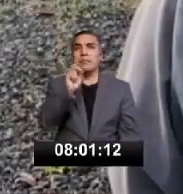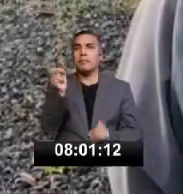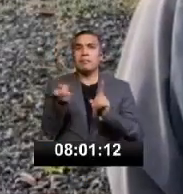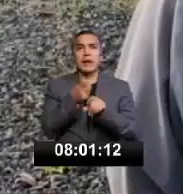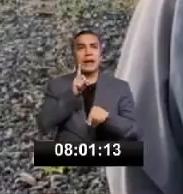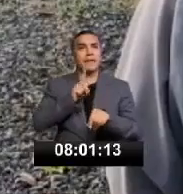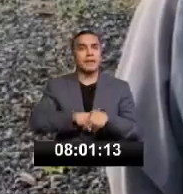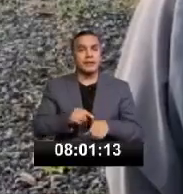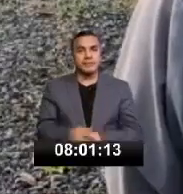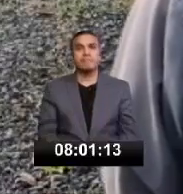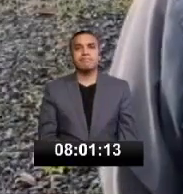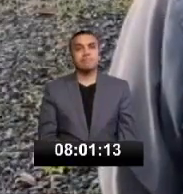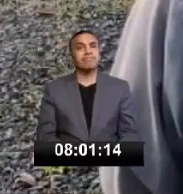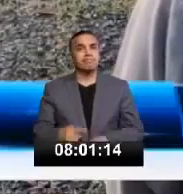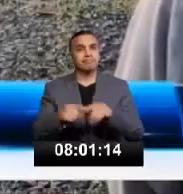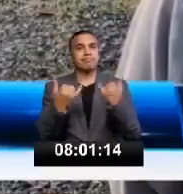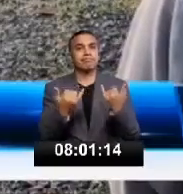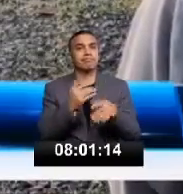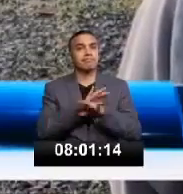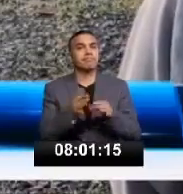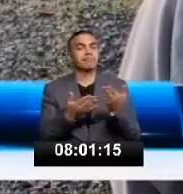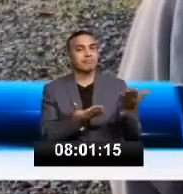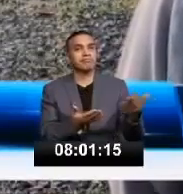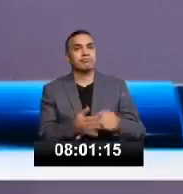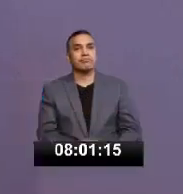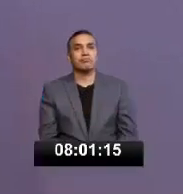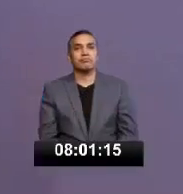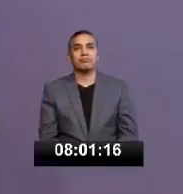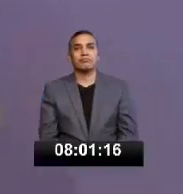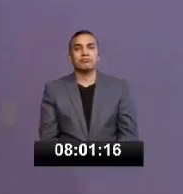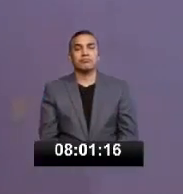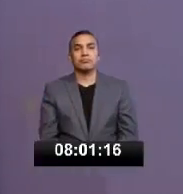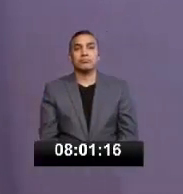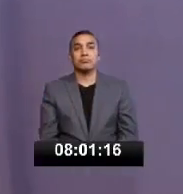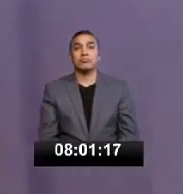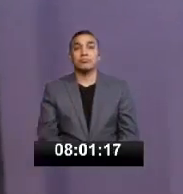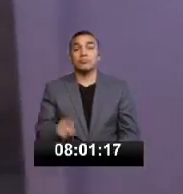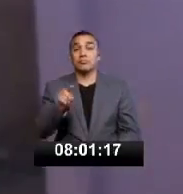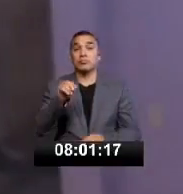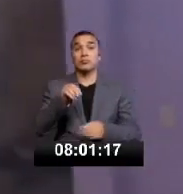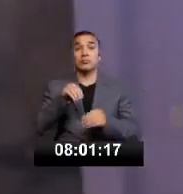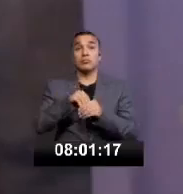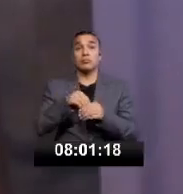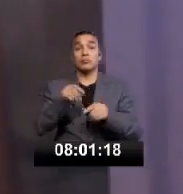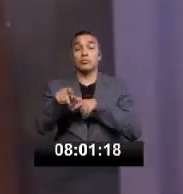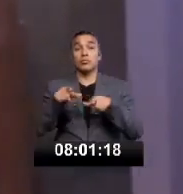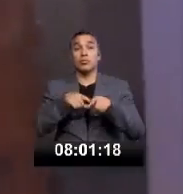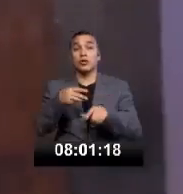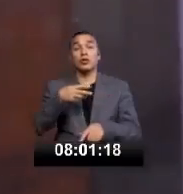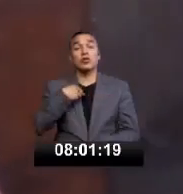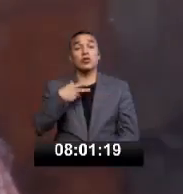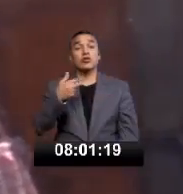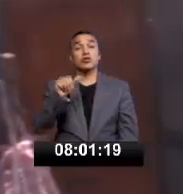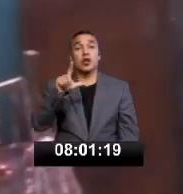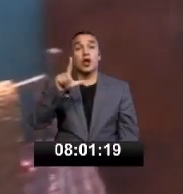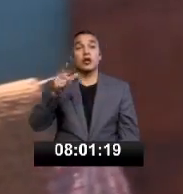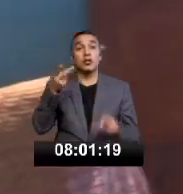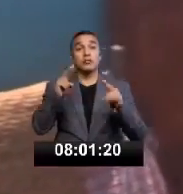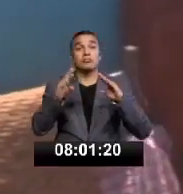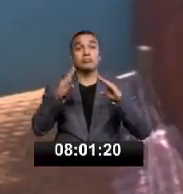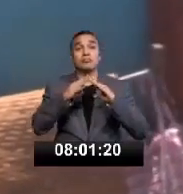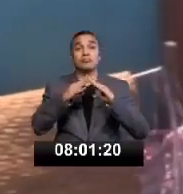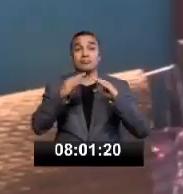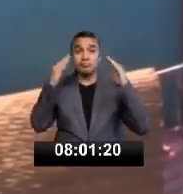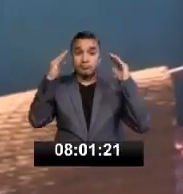acá eso, pero ahora sí ya tuvo que pasar. En el barrio Nuevos Horizontes de Shell, igual hubo viviendas que perdieron sus